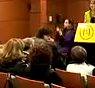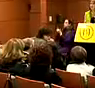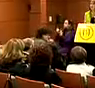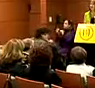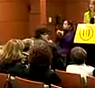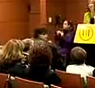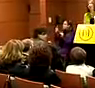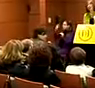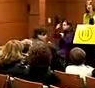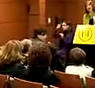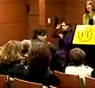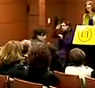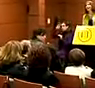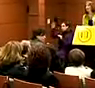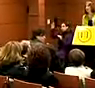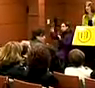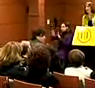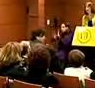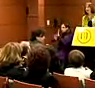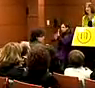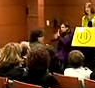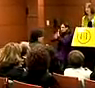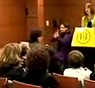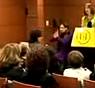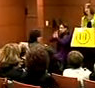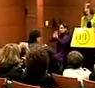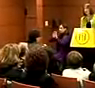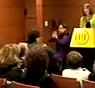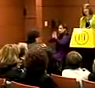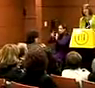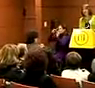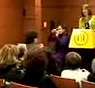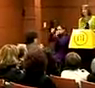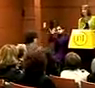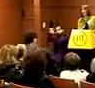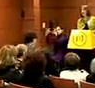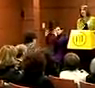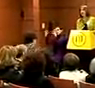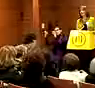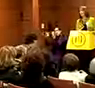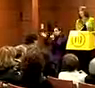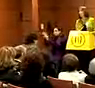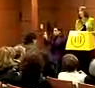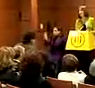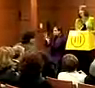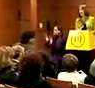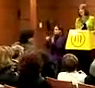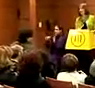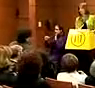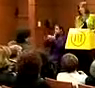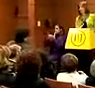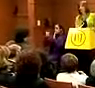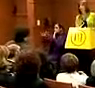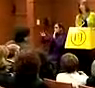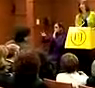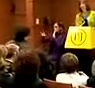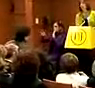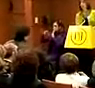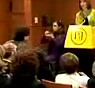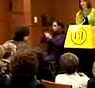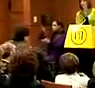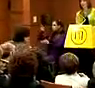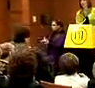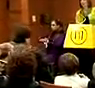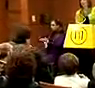los avances y mirar también Hacia dónde tenemos que ir eh Yo creo que con el artículo 12 de la convención que es un